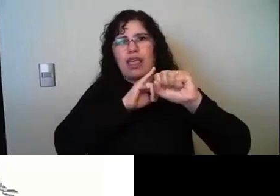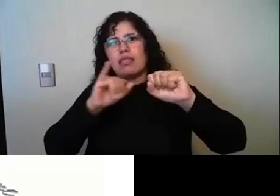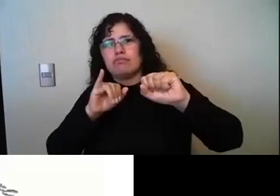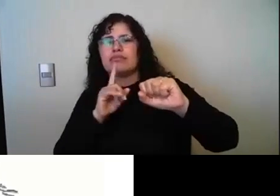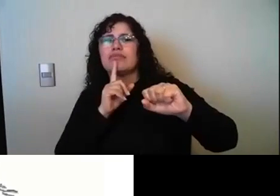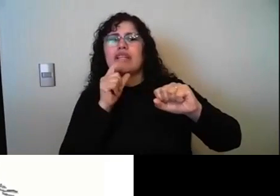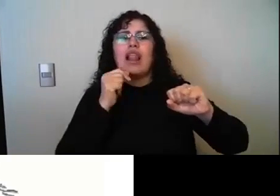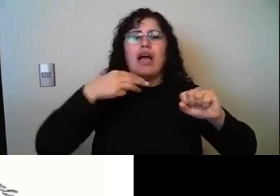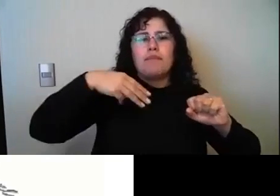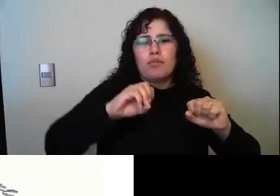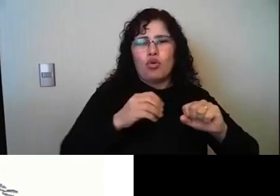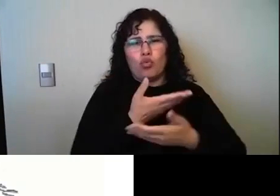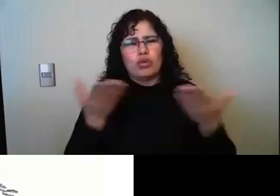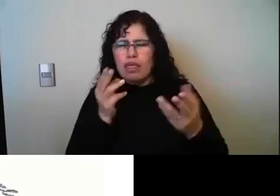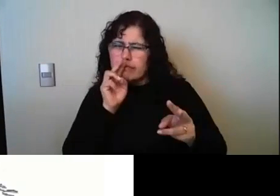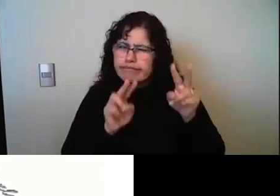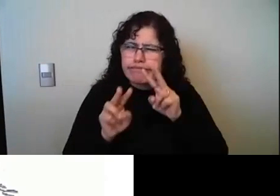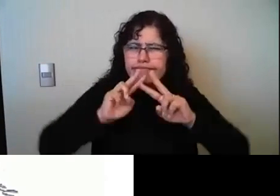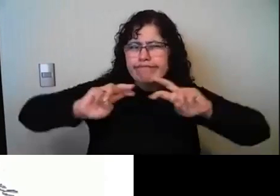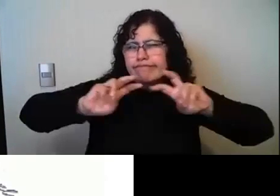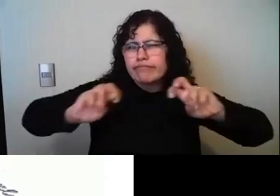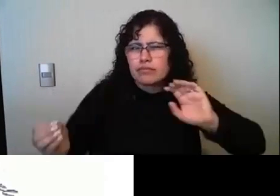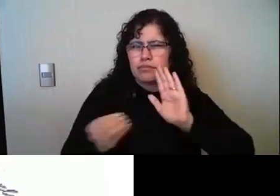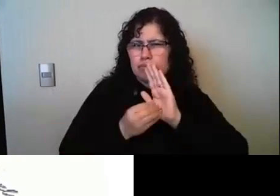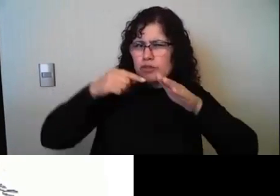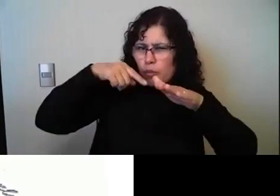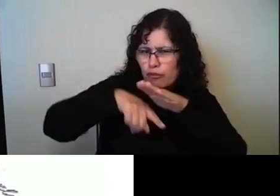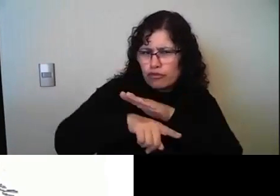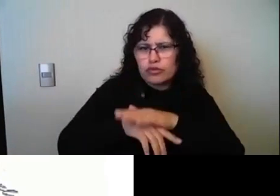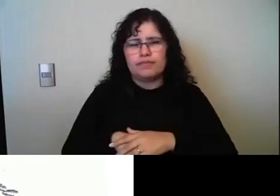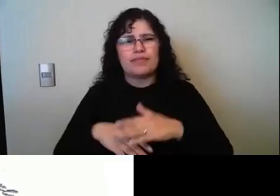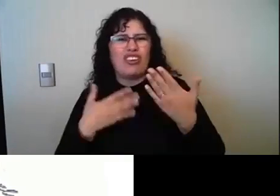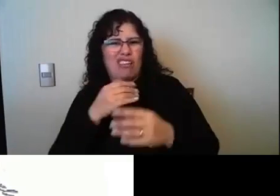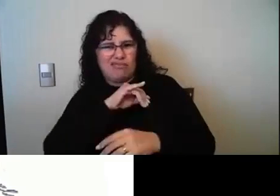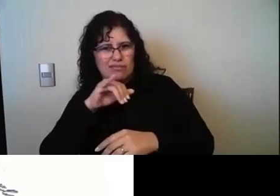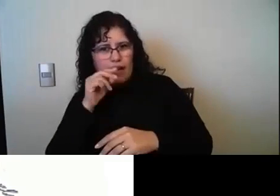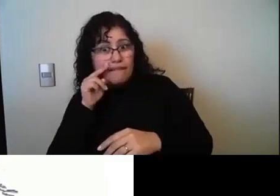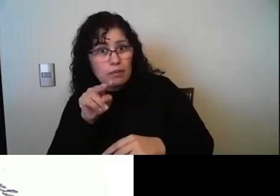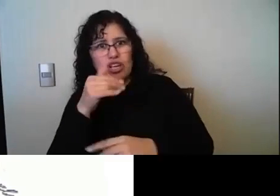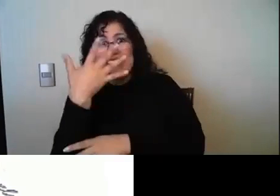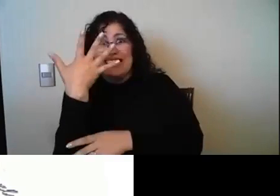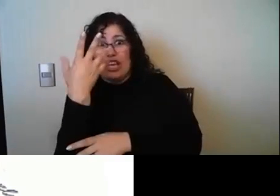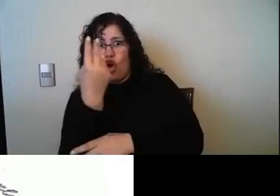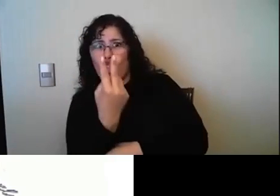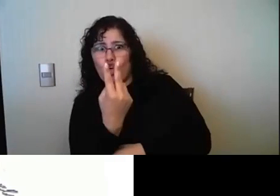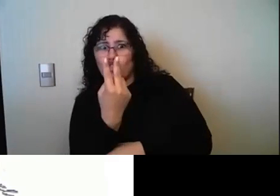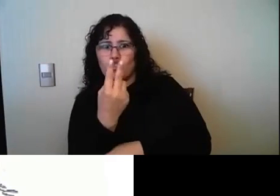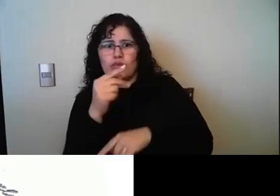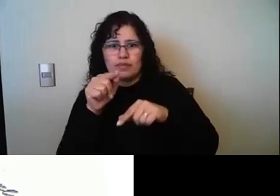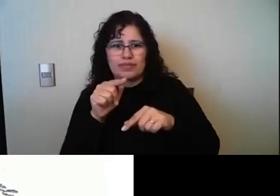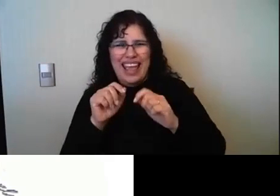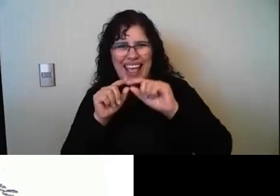les pediría que ustedes lo revisen. Después tenemos 5.2, ahí están los nervios colaterales que están